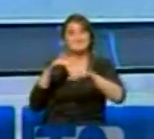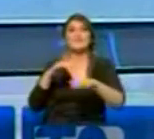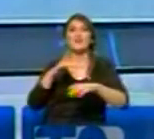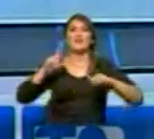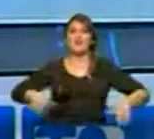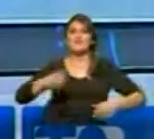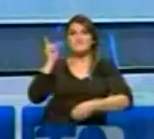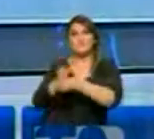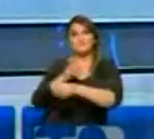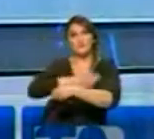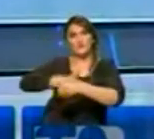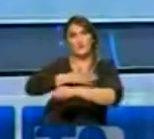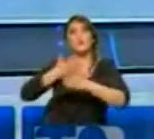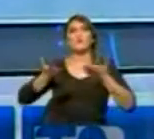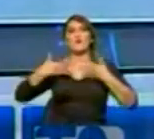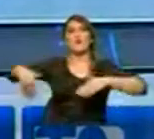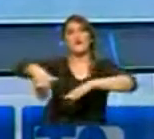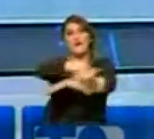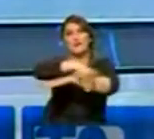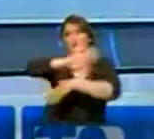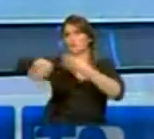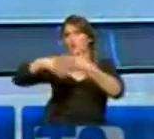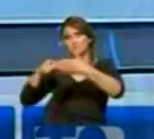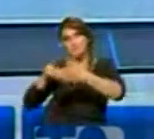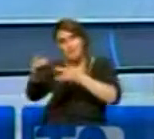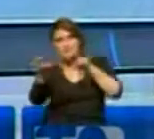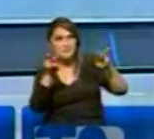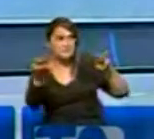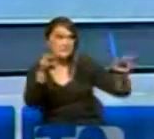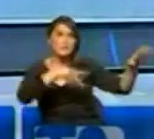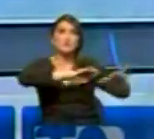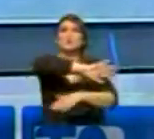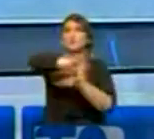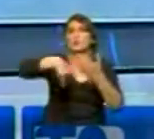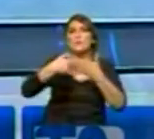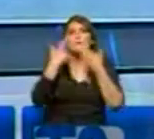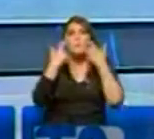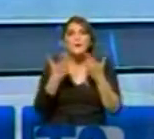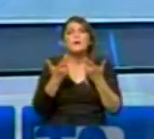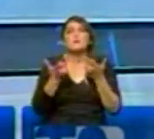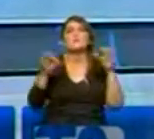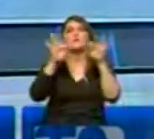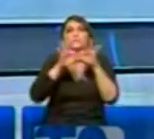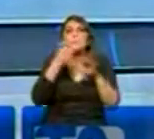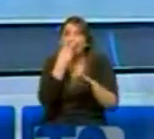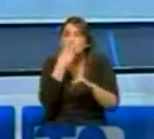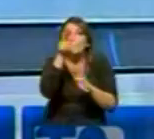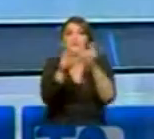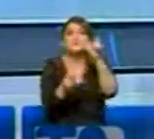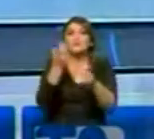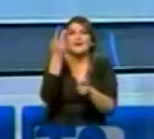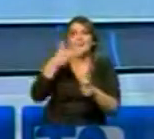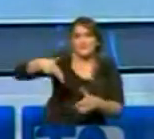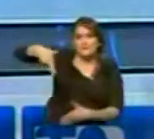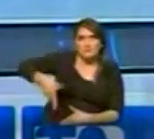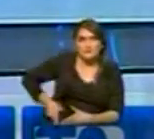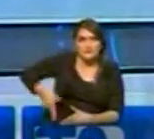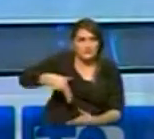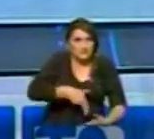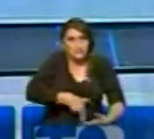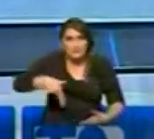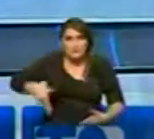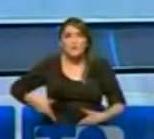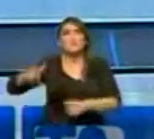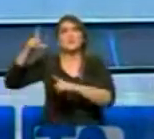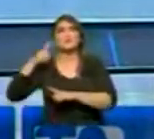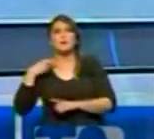este jueves en Guayaquil, pero que se replicará a escala nacional. El control de armas será la misión específica de los integrantes de las Fuerzas Armadas que ya